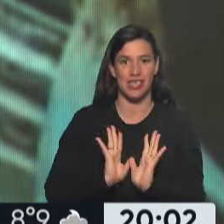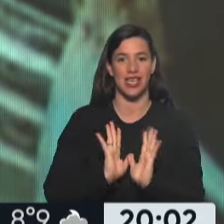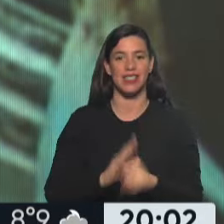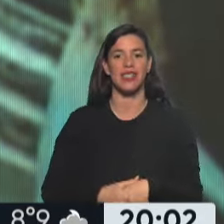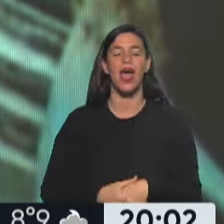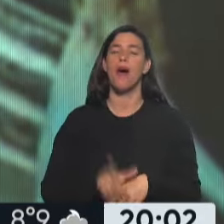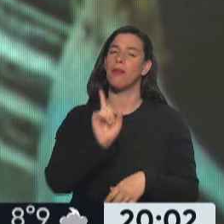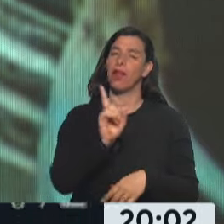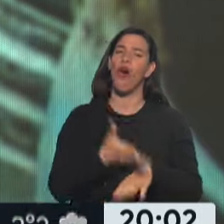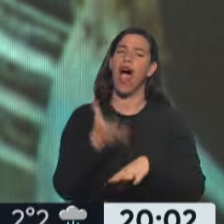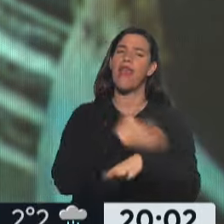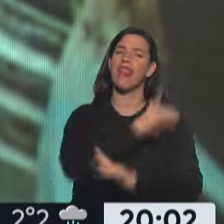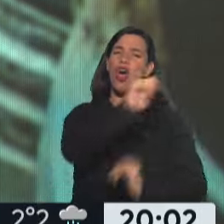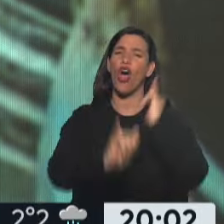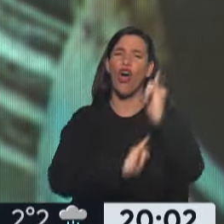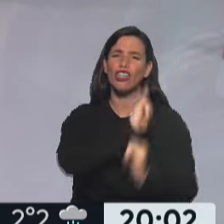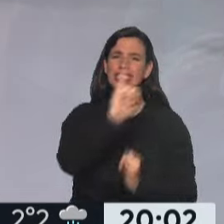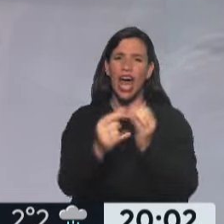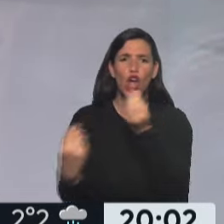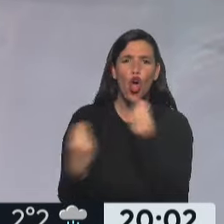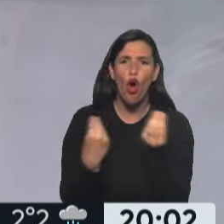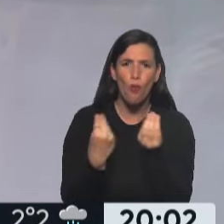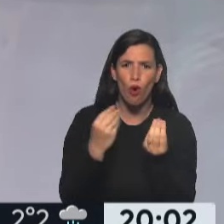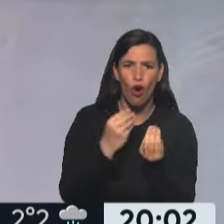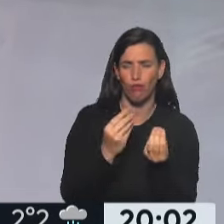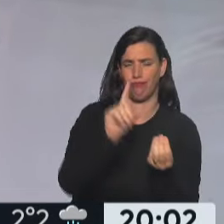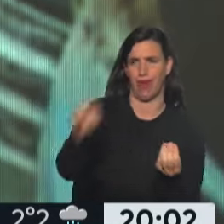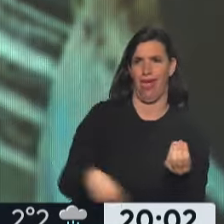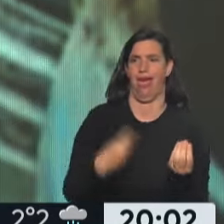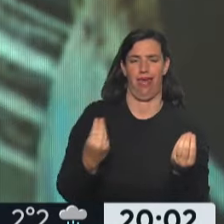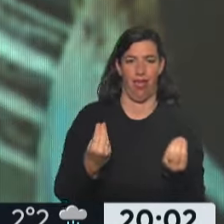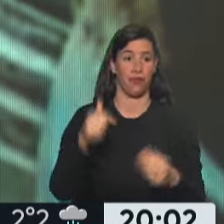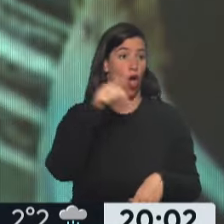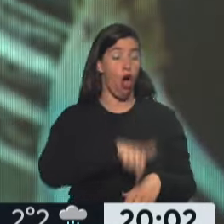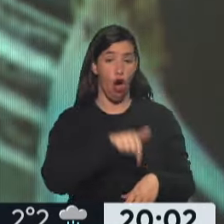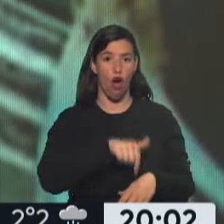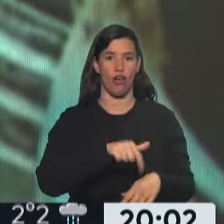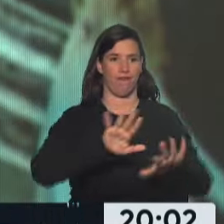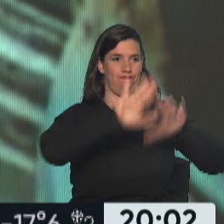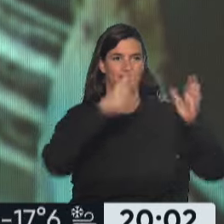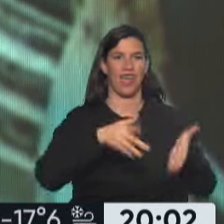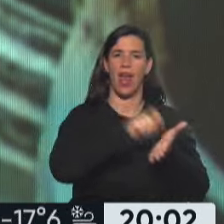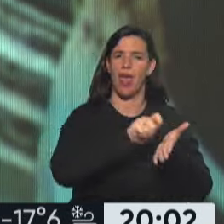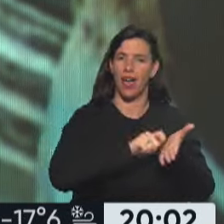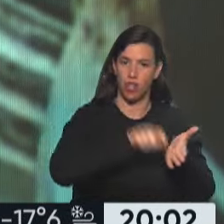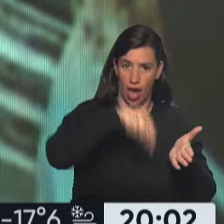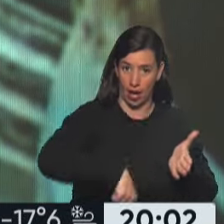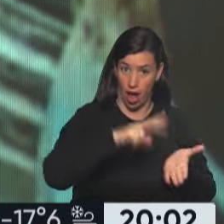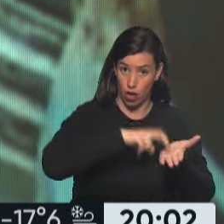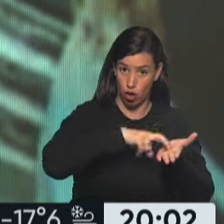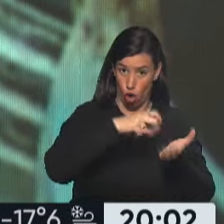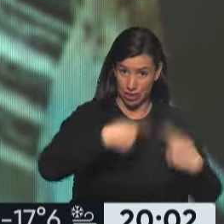de cómo claro. fue esto. Porque en realidad estábamos en la redacción sí. hoy del noticiero y nuestro jefe nos dice,